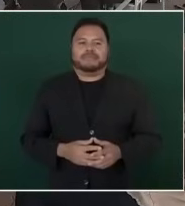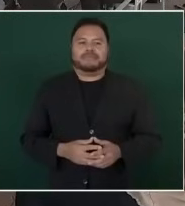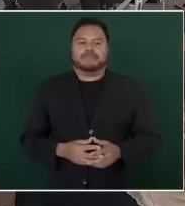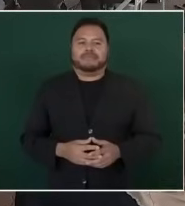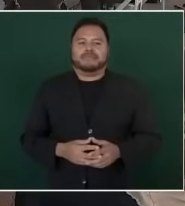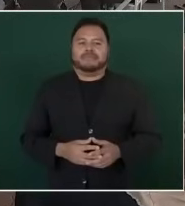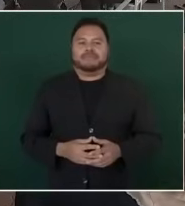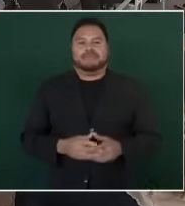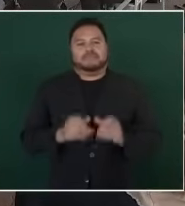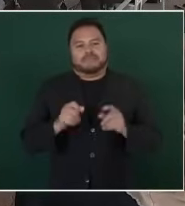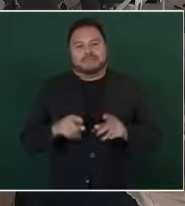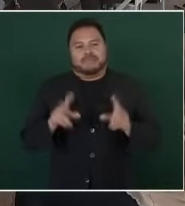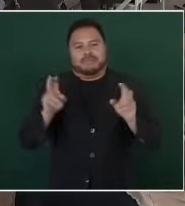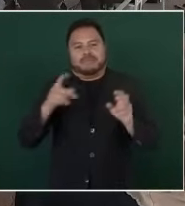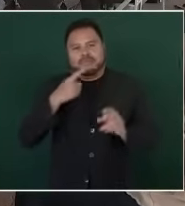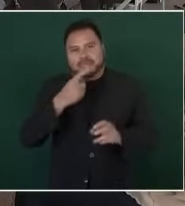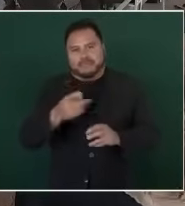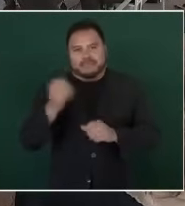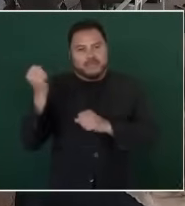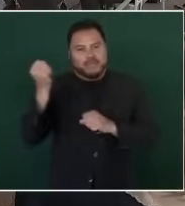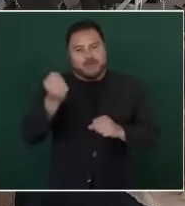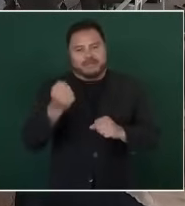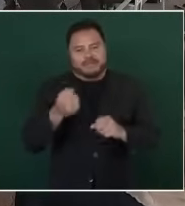y así se dice en el béisbol,